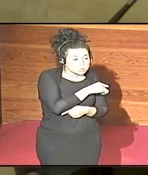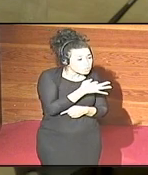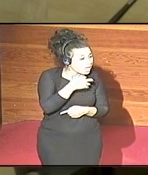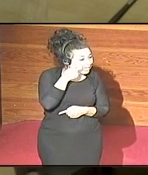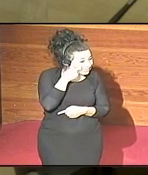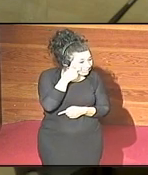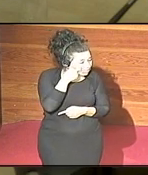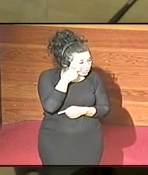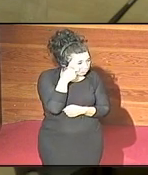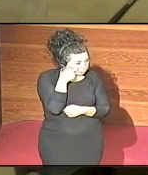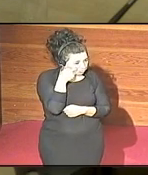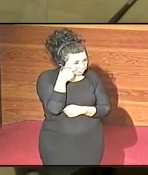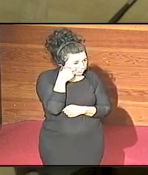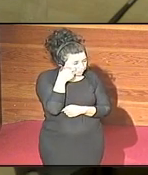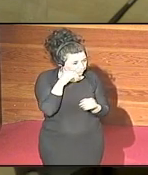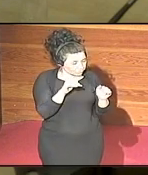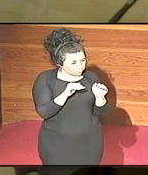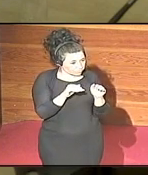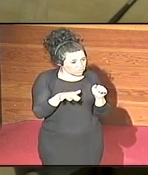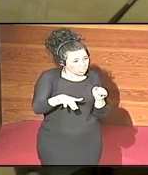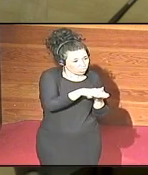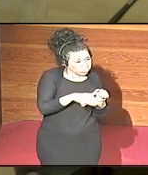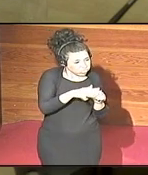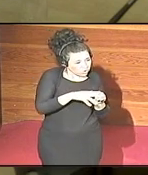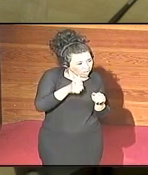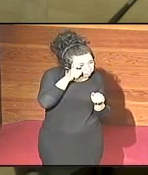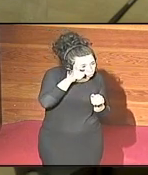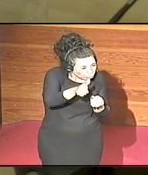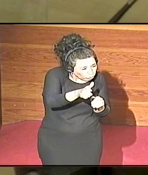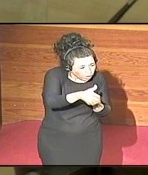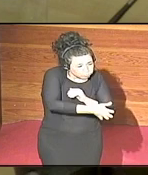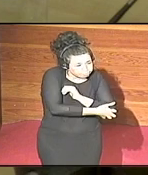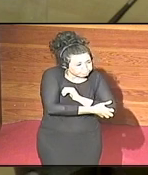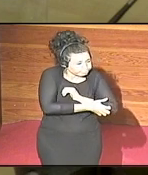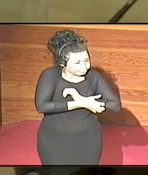étnicos, son del mundo de zonas rurales y muy pobres,